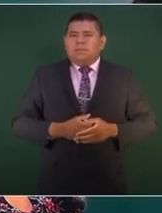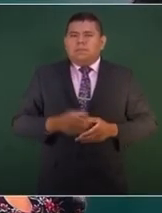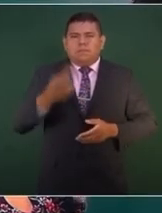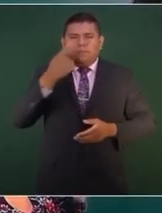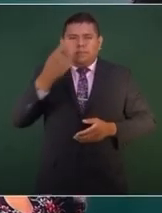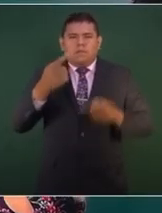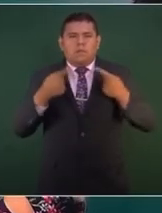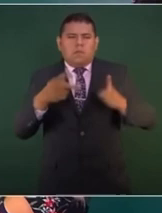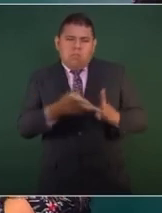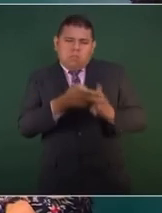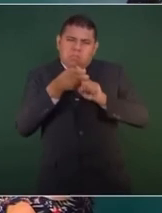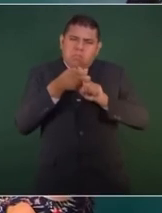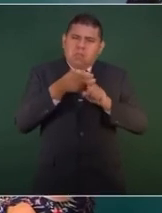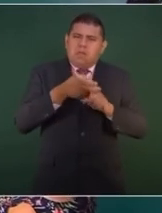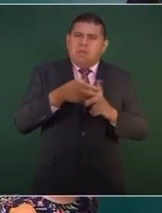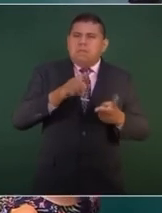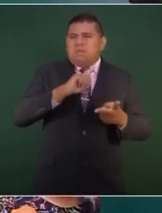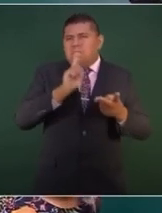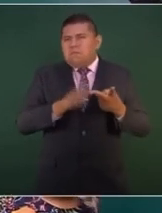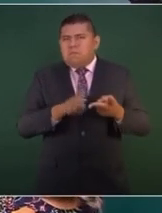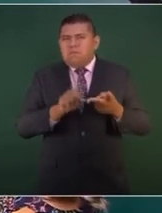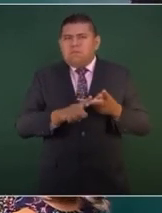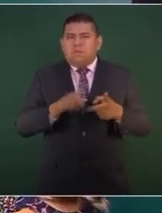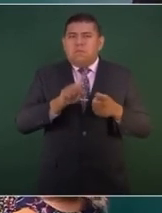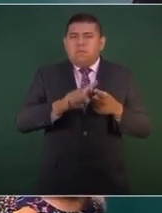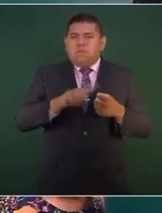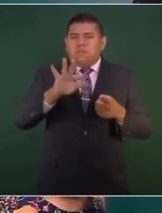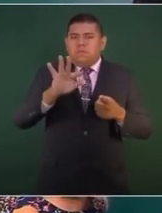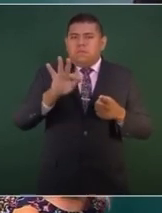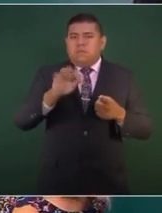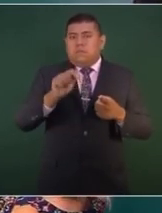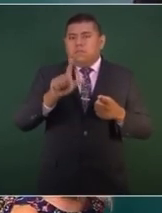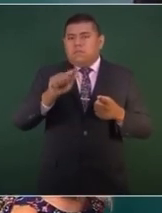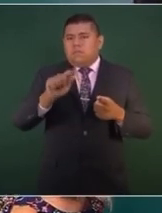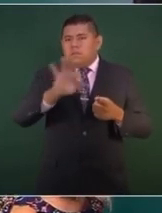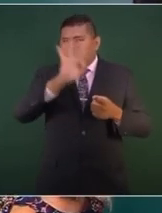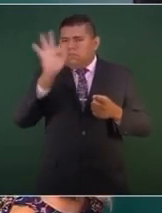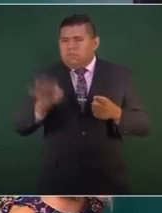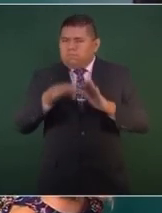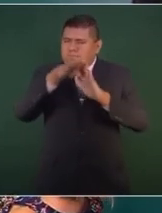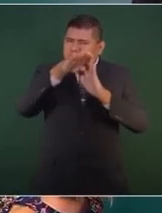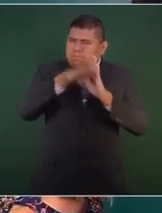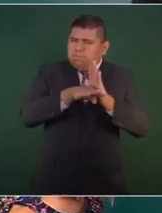secuestro setenta por ciento menos